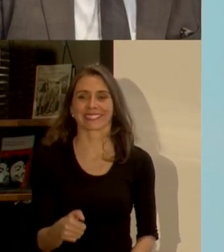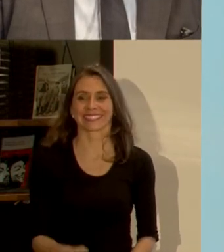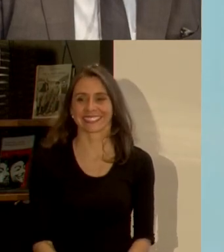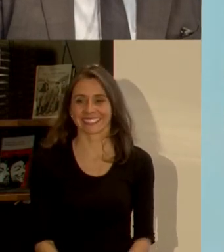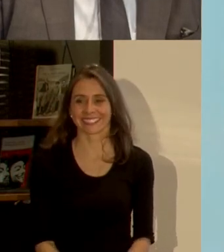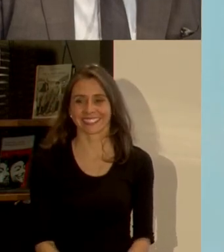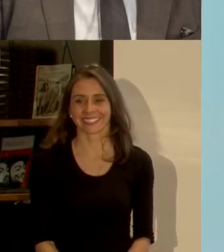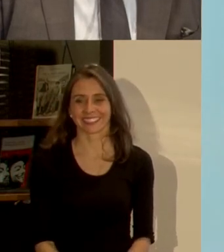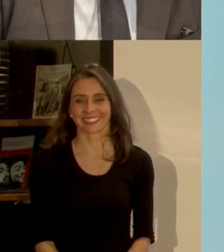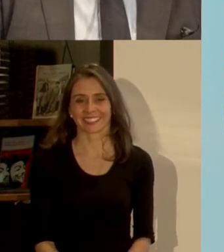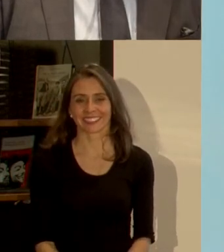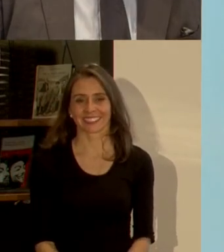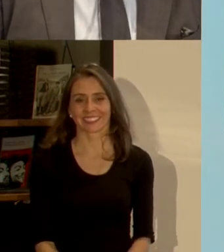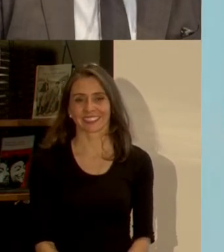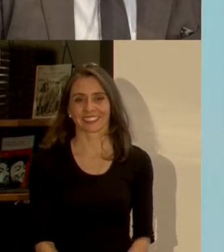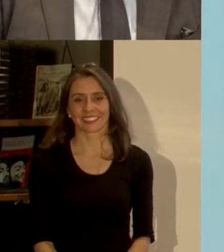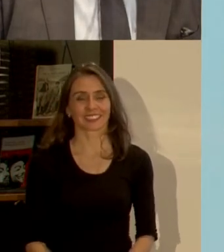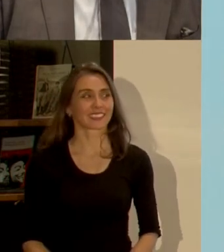no